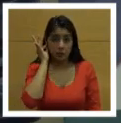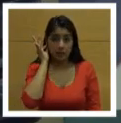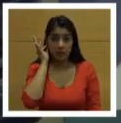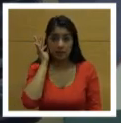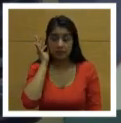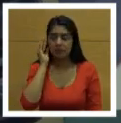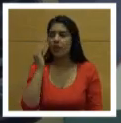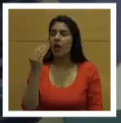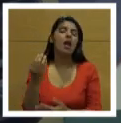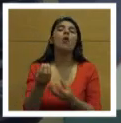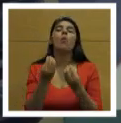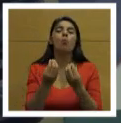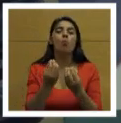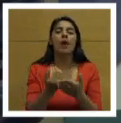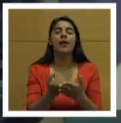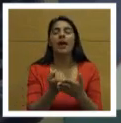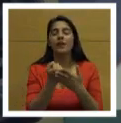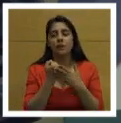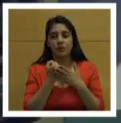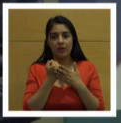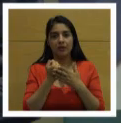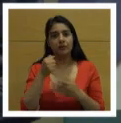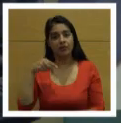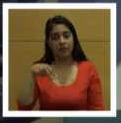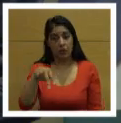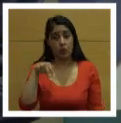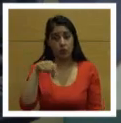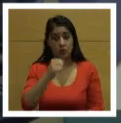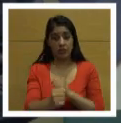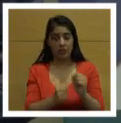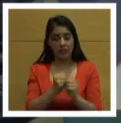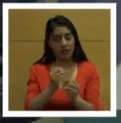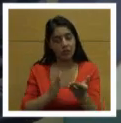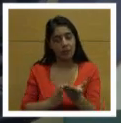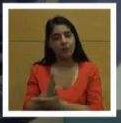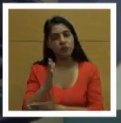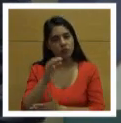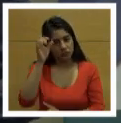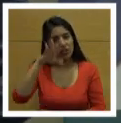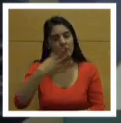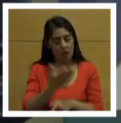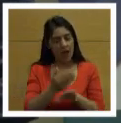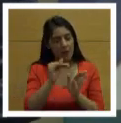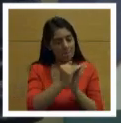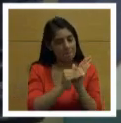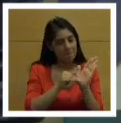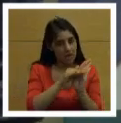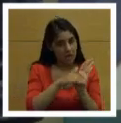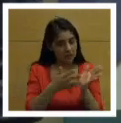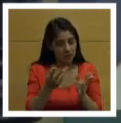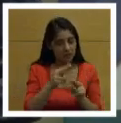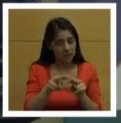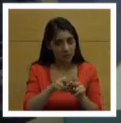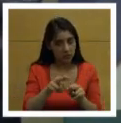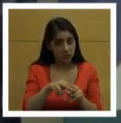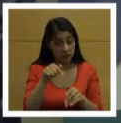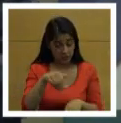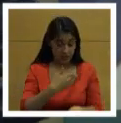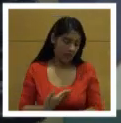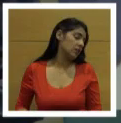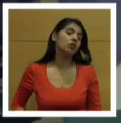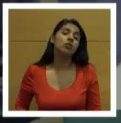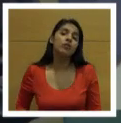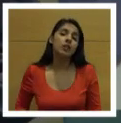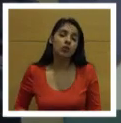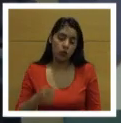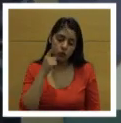un gran aporte que ha ocurrido desde junio de este año. Sabemos que hay un plan de acción importante, digamos, del gobierno, y uno de esos